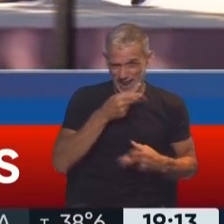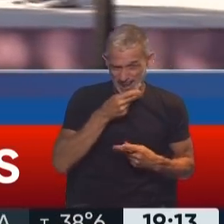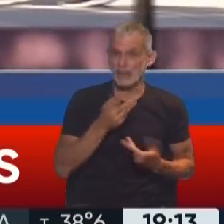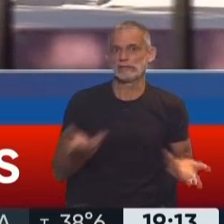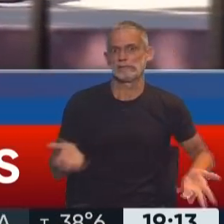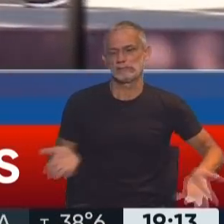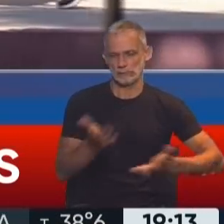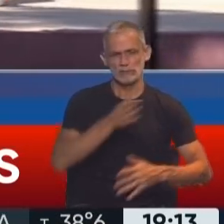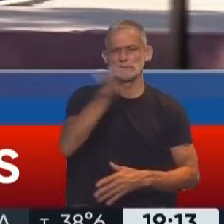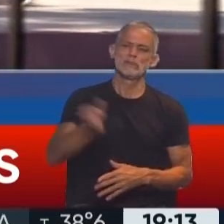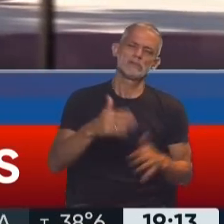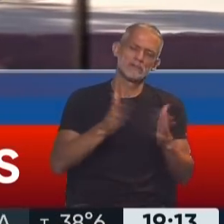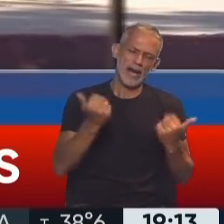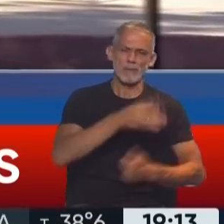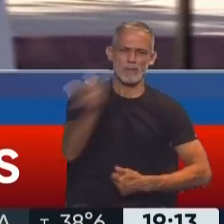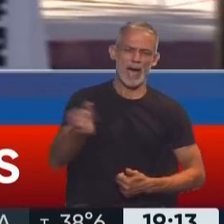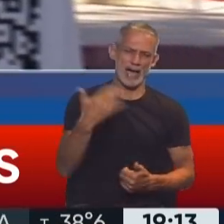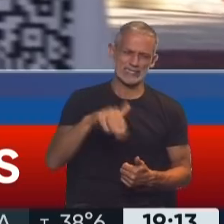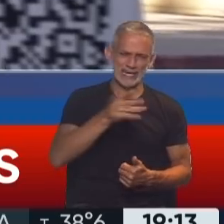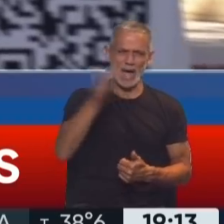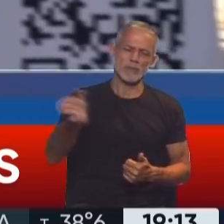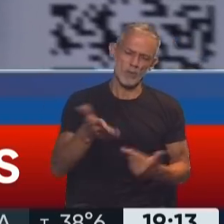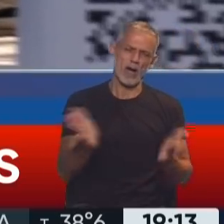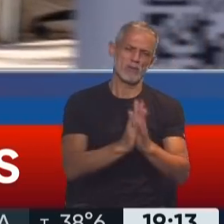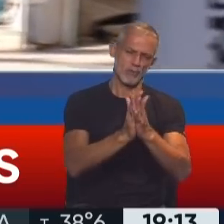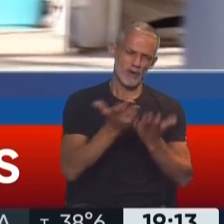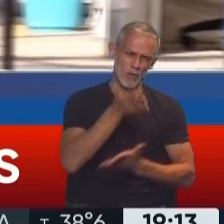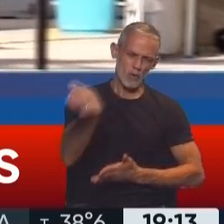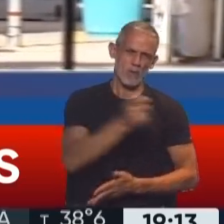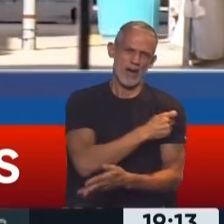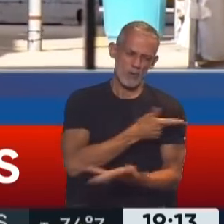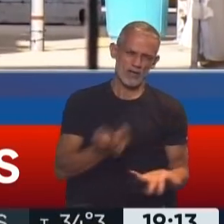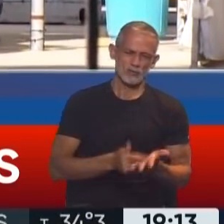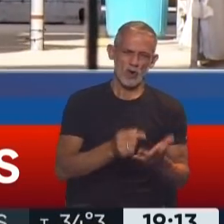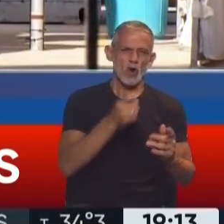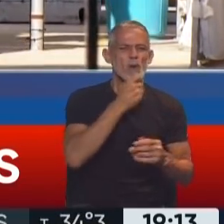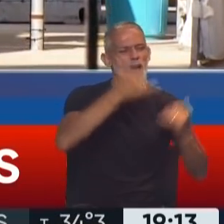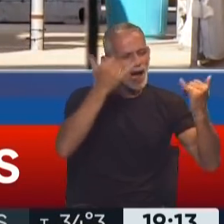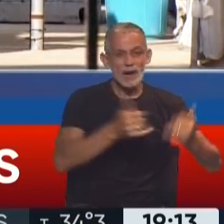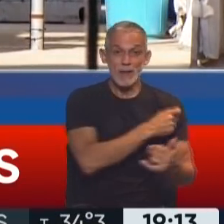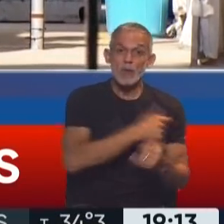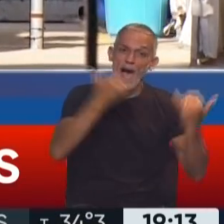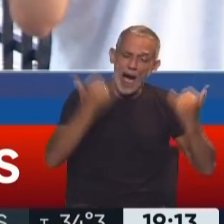aplicada, concurran rápidamente, traten de vacunarse. No hay escasez de vacuna, al